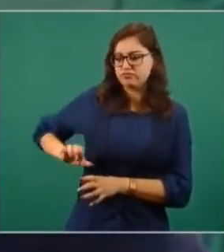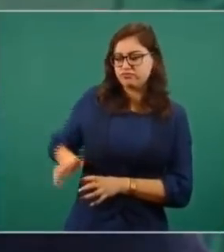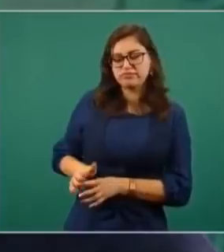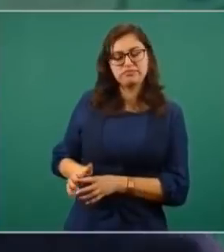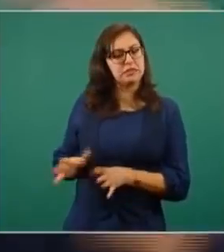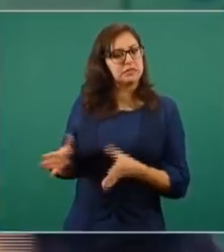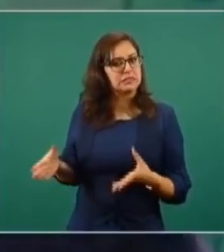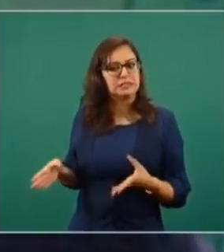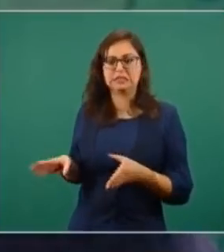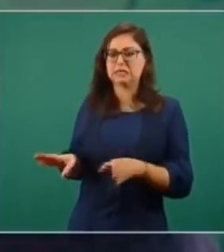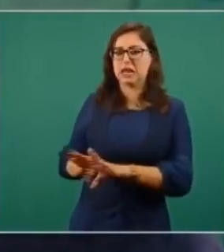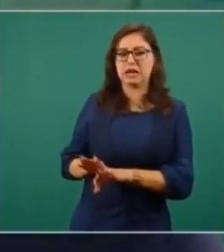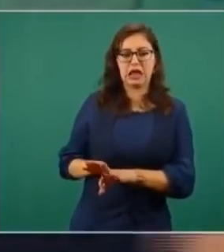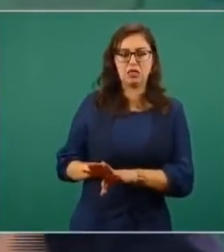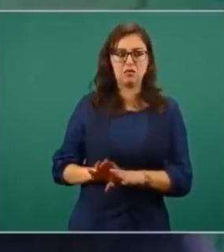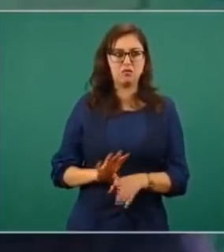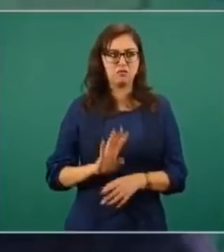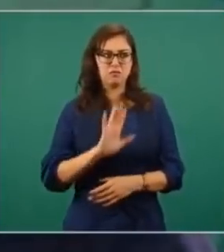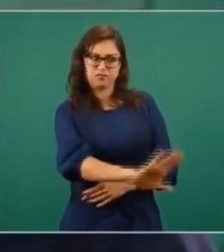gasolina